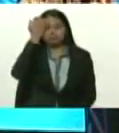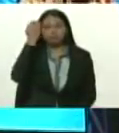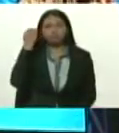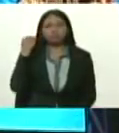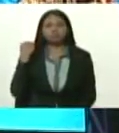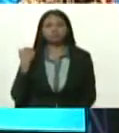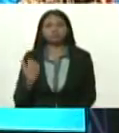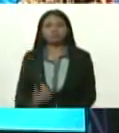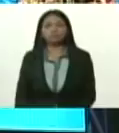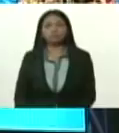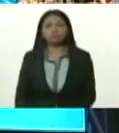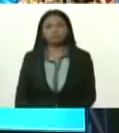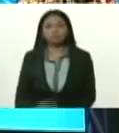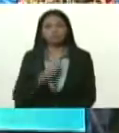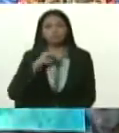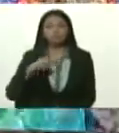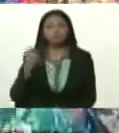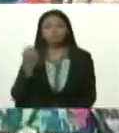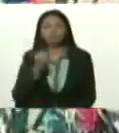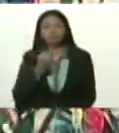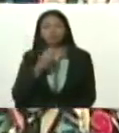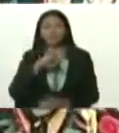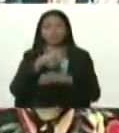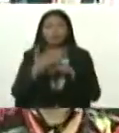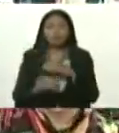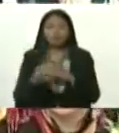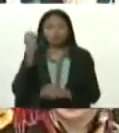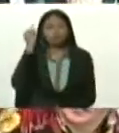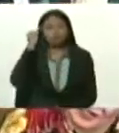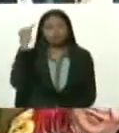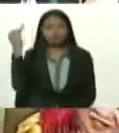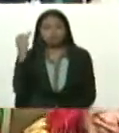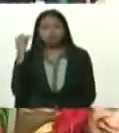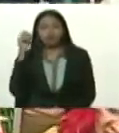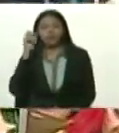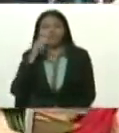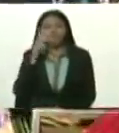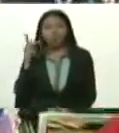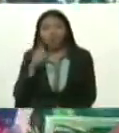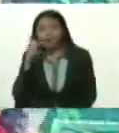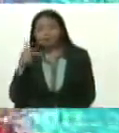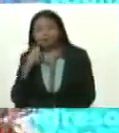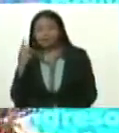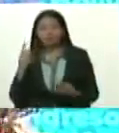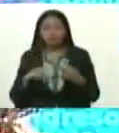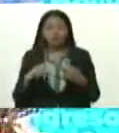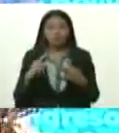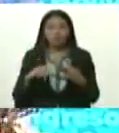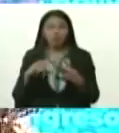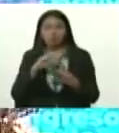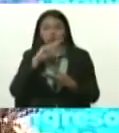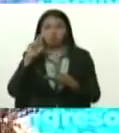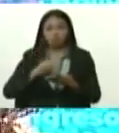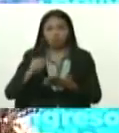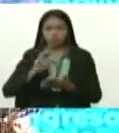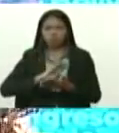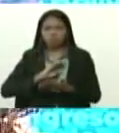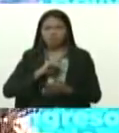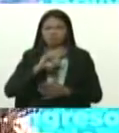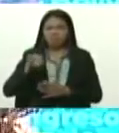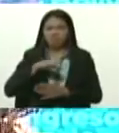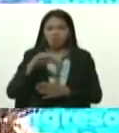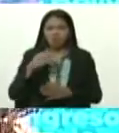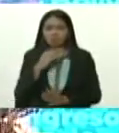Nuestro proyecto ideológico, nuestro proyecto político, nuestro proyecto republicano viene de la